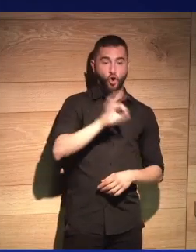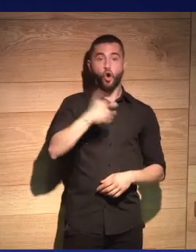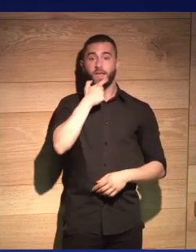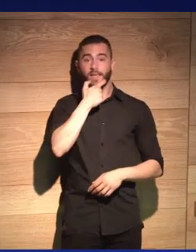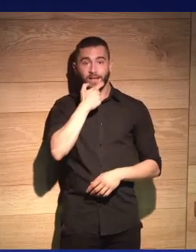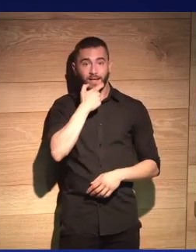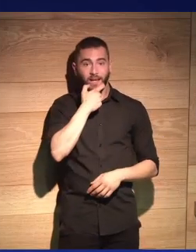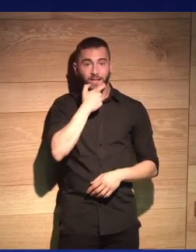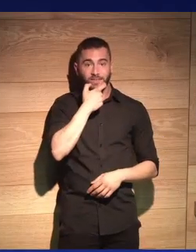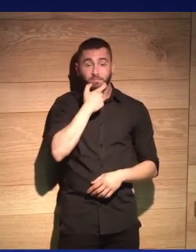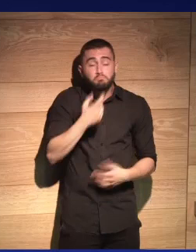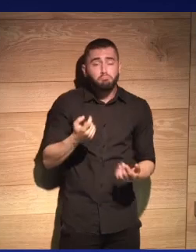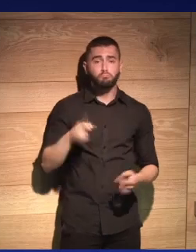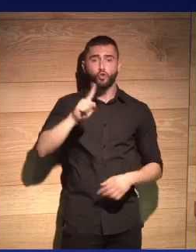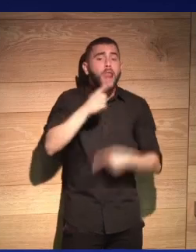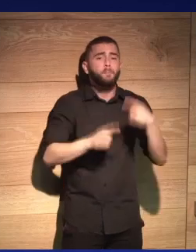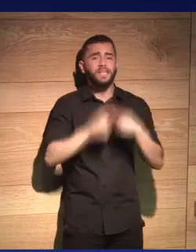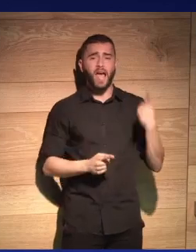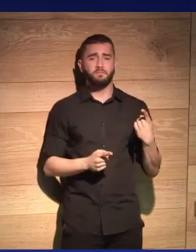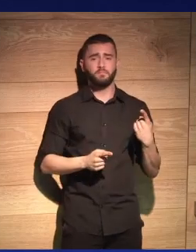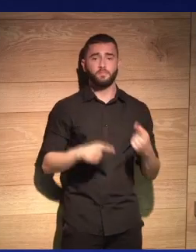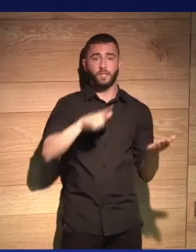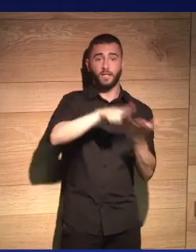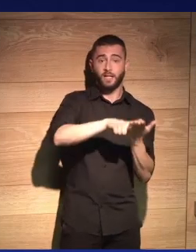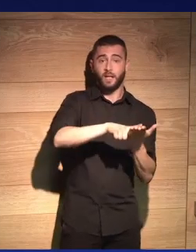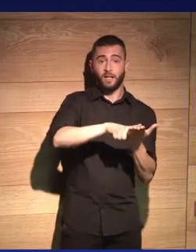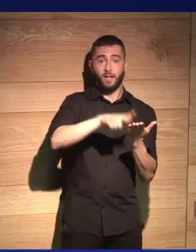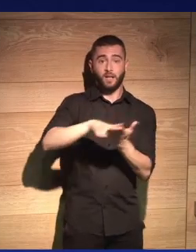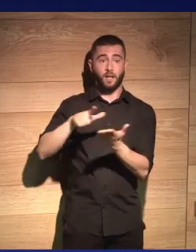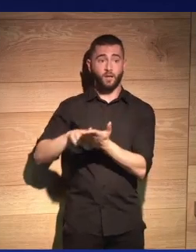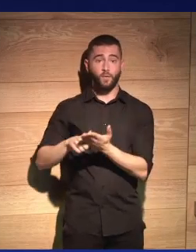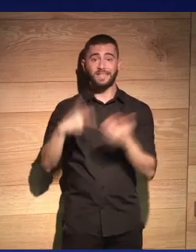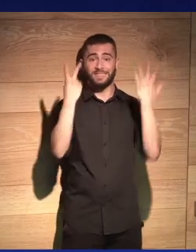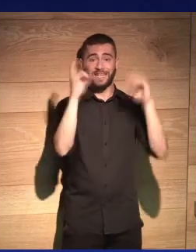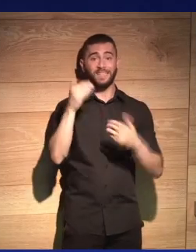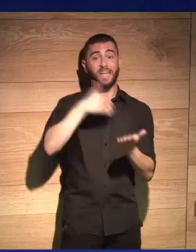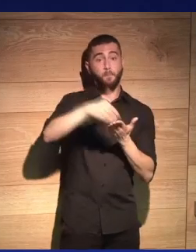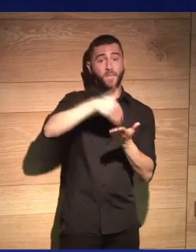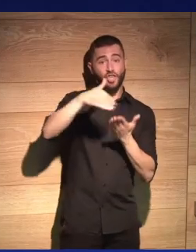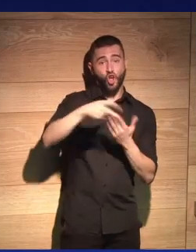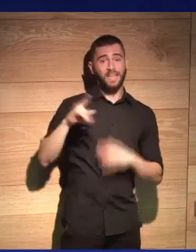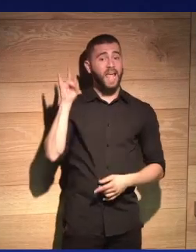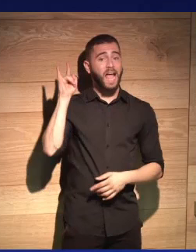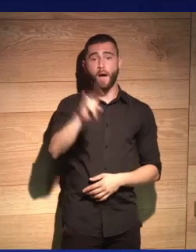que está en medio, y es la lengua que hablamos 70 millones de cabrones en Estados Unidos.